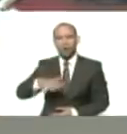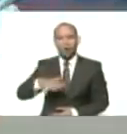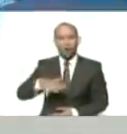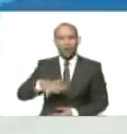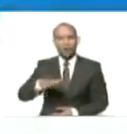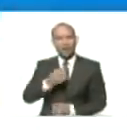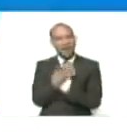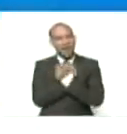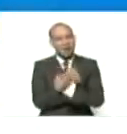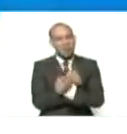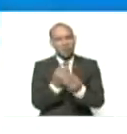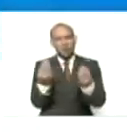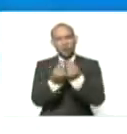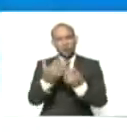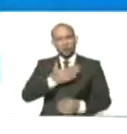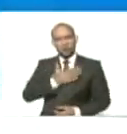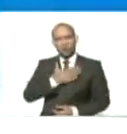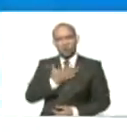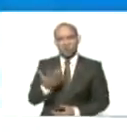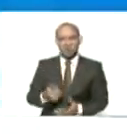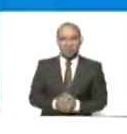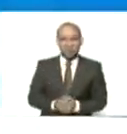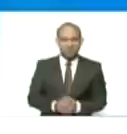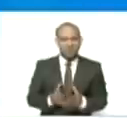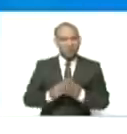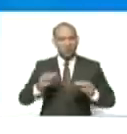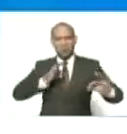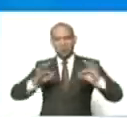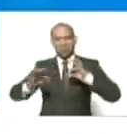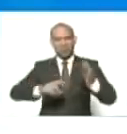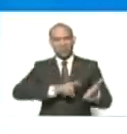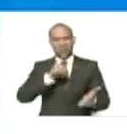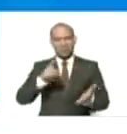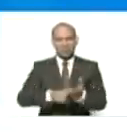Maduro. Galán y primer actor.